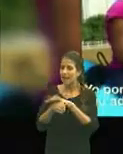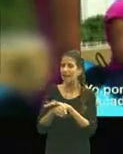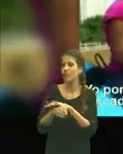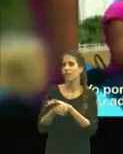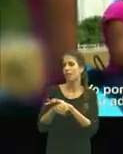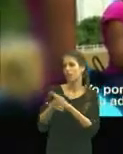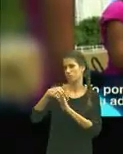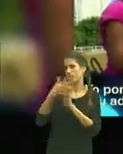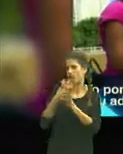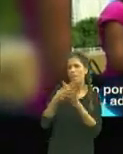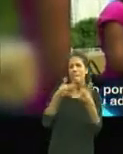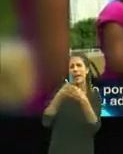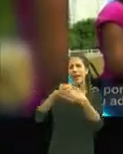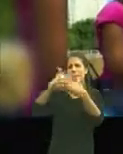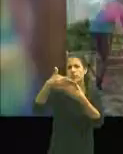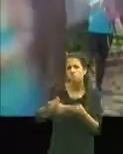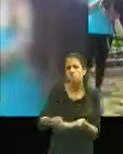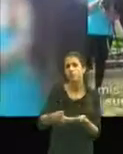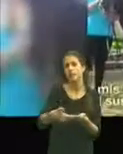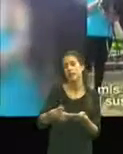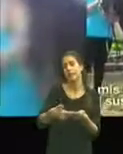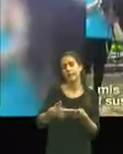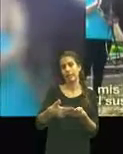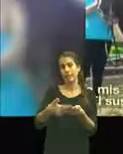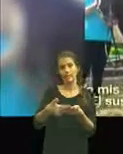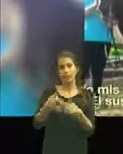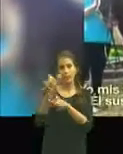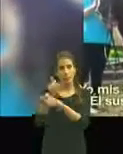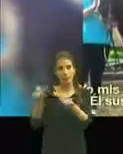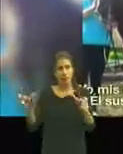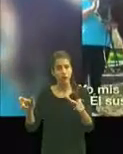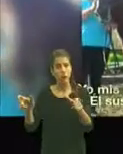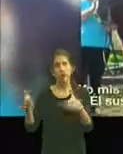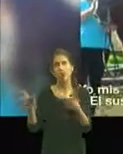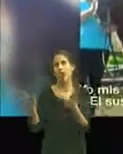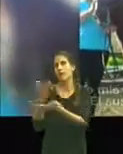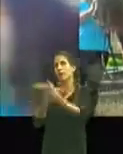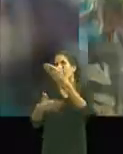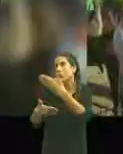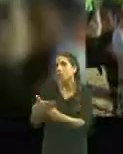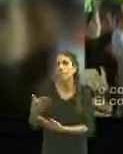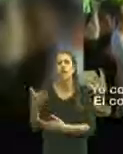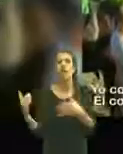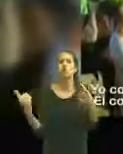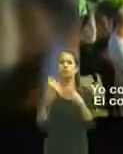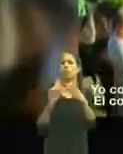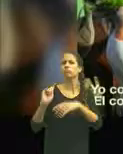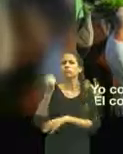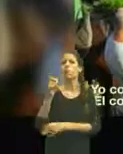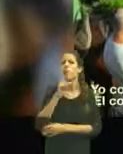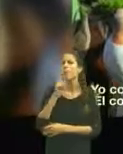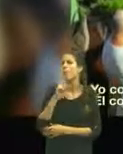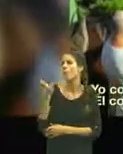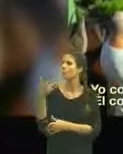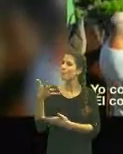accesibilidad? Estamos hablando de eliminar esas barreras y favorecer una plena inclusión de estas personas que puedan tener alguna discapacidad. Un mensaje, digamos,